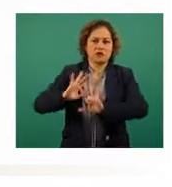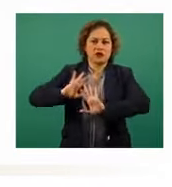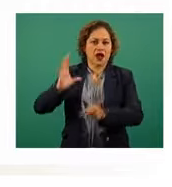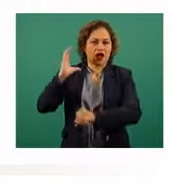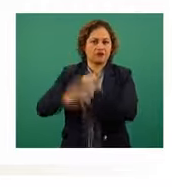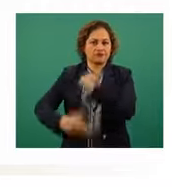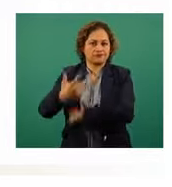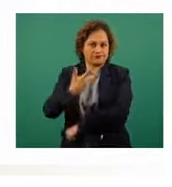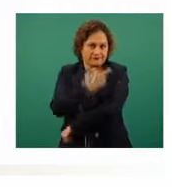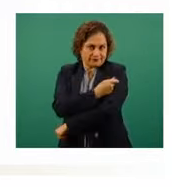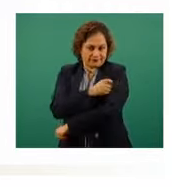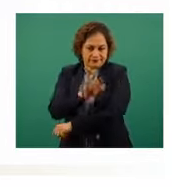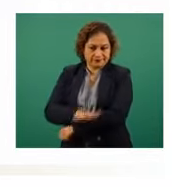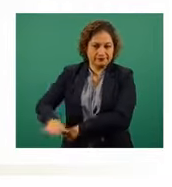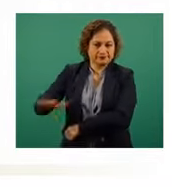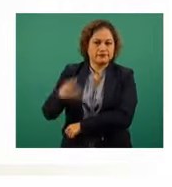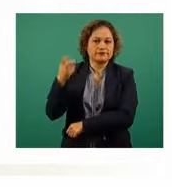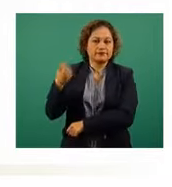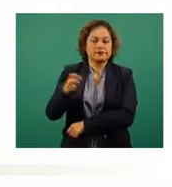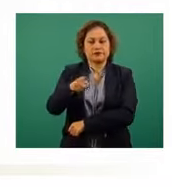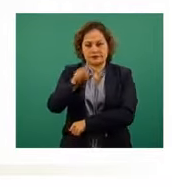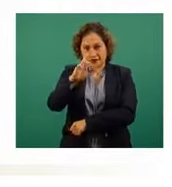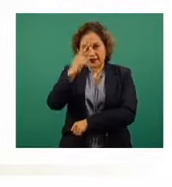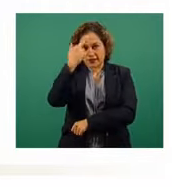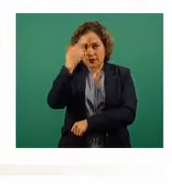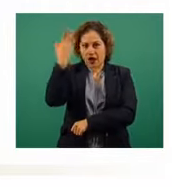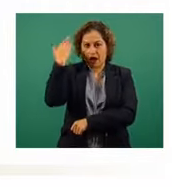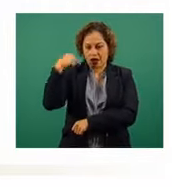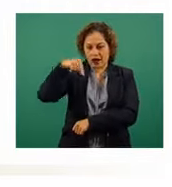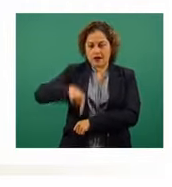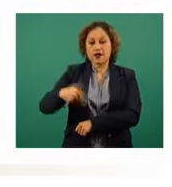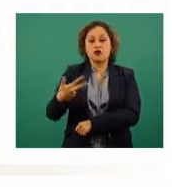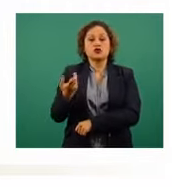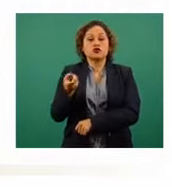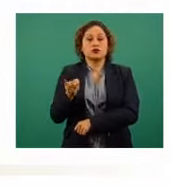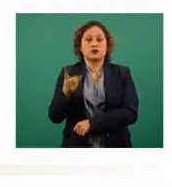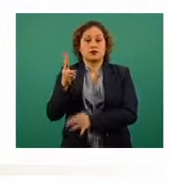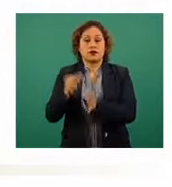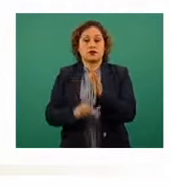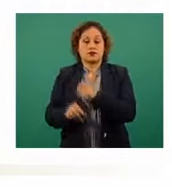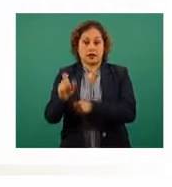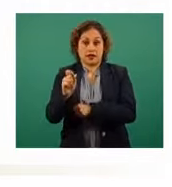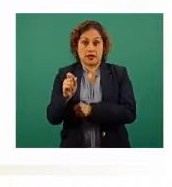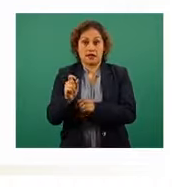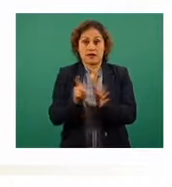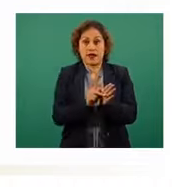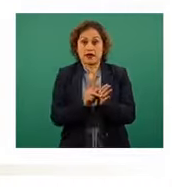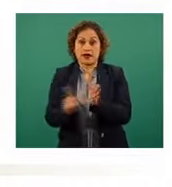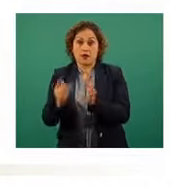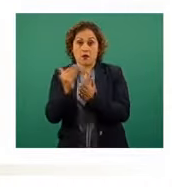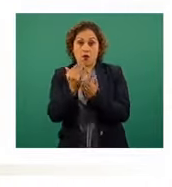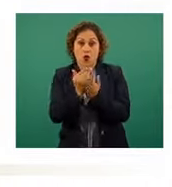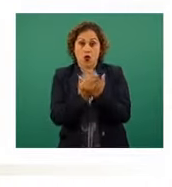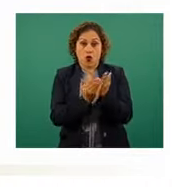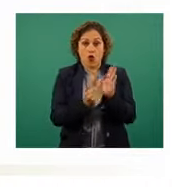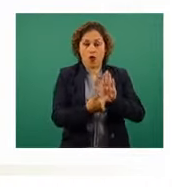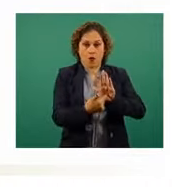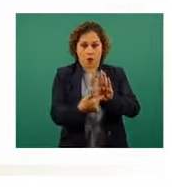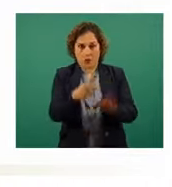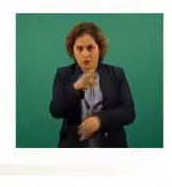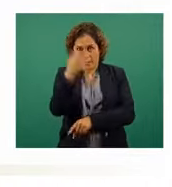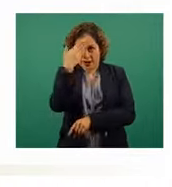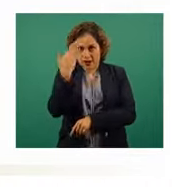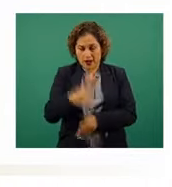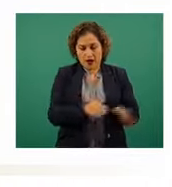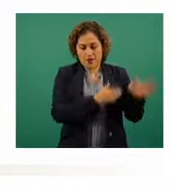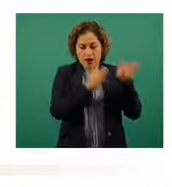de vacunación contra COVID, que fue presentado aquí el 8 de diciembre del año pasado, tiene fases claramente definidas y la primera